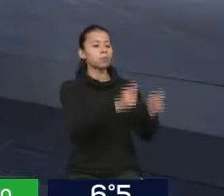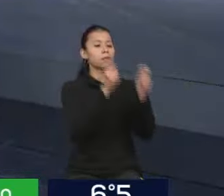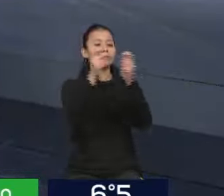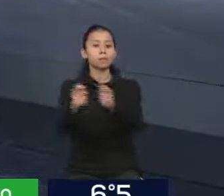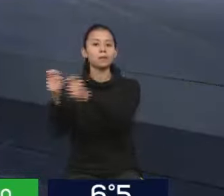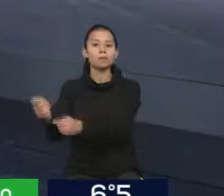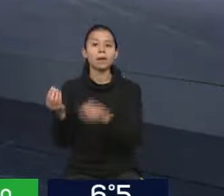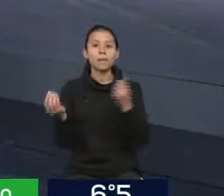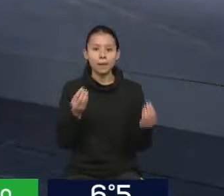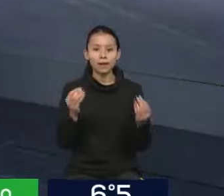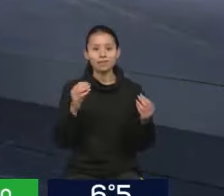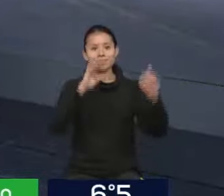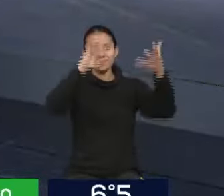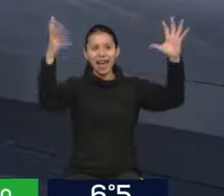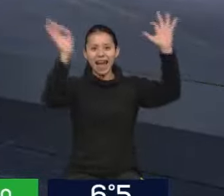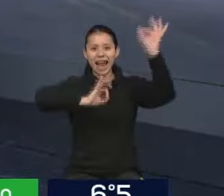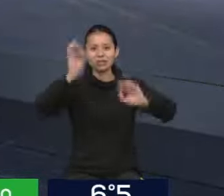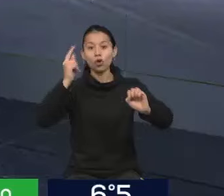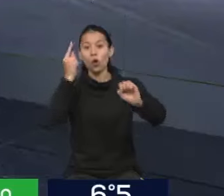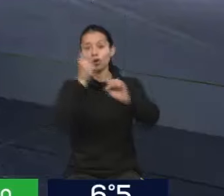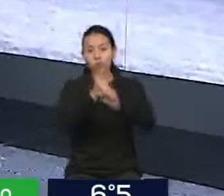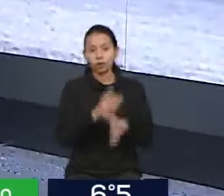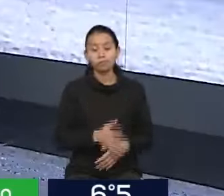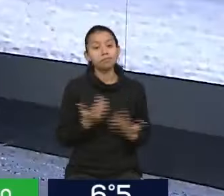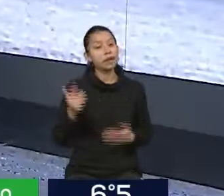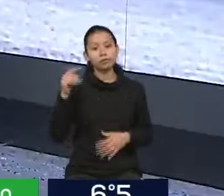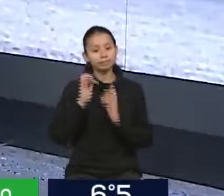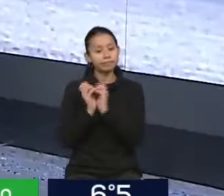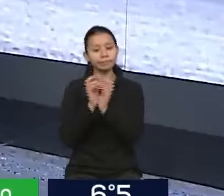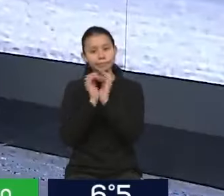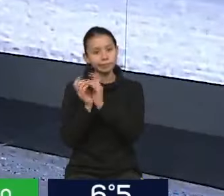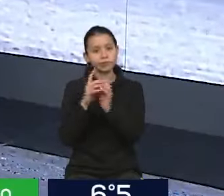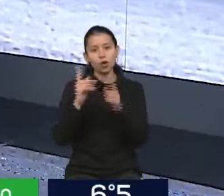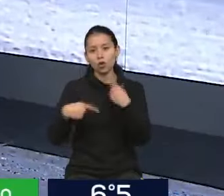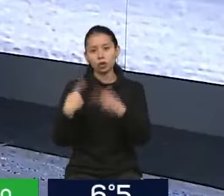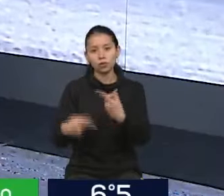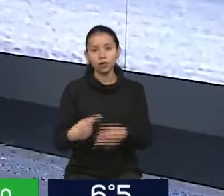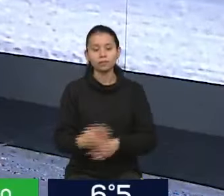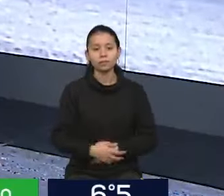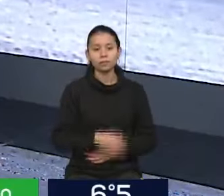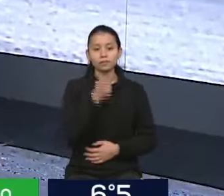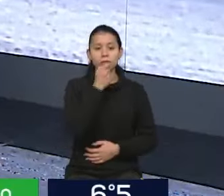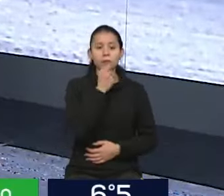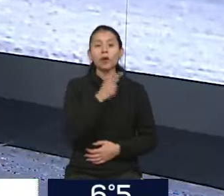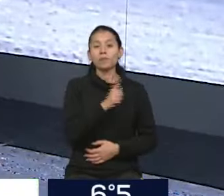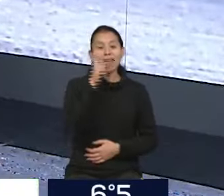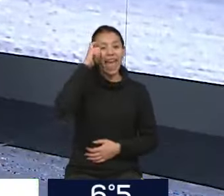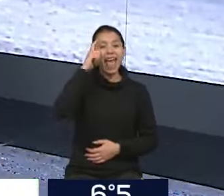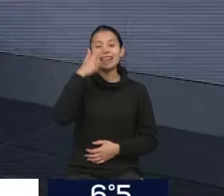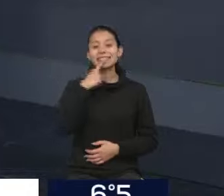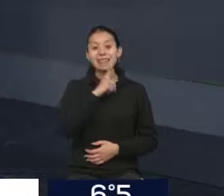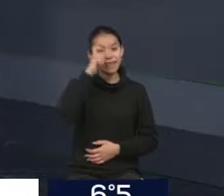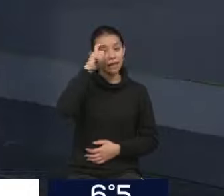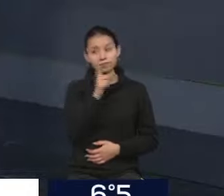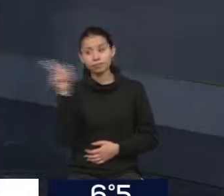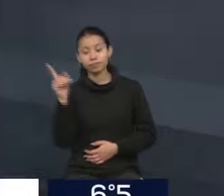luchar contra el granizo, la discusión no ha cesado. Las críticas vienen algo del este, un poco del Valle de Uco, aunque no tanto, y